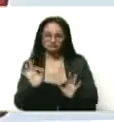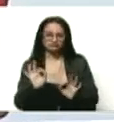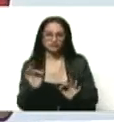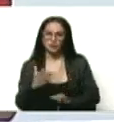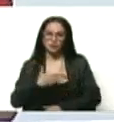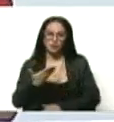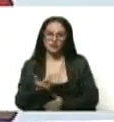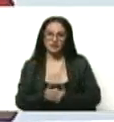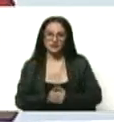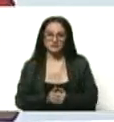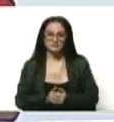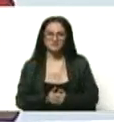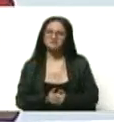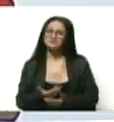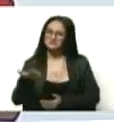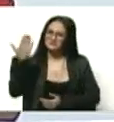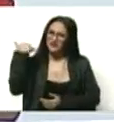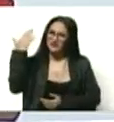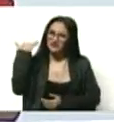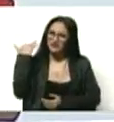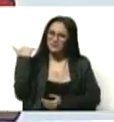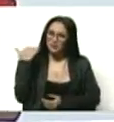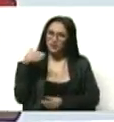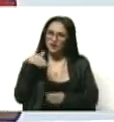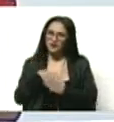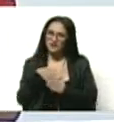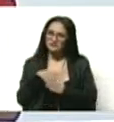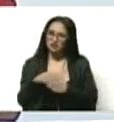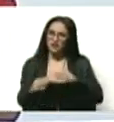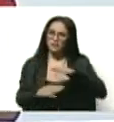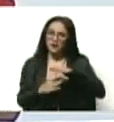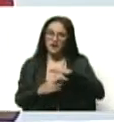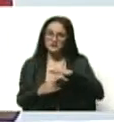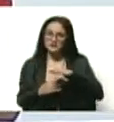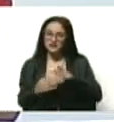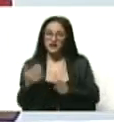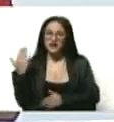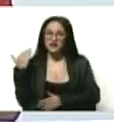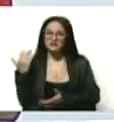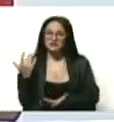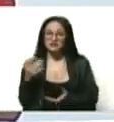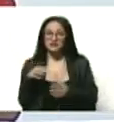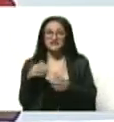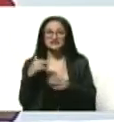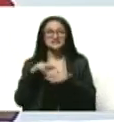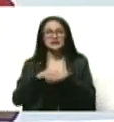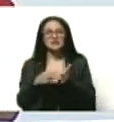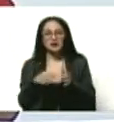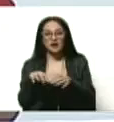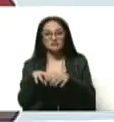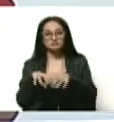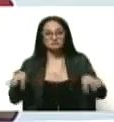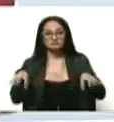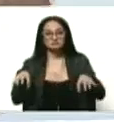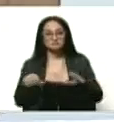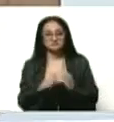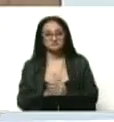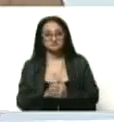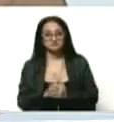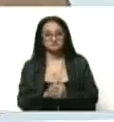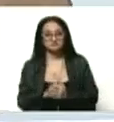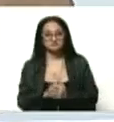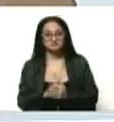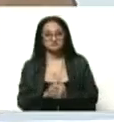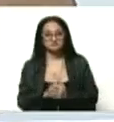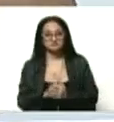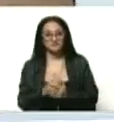Aquí hace tiempo, hacer elecciones de base, elecciones primarias, era sinónimo de división. Eran elecciones